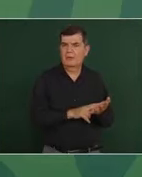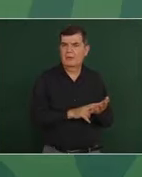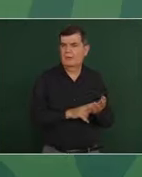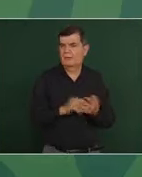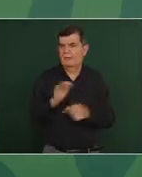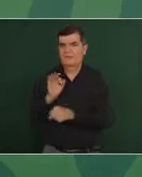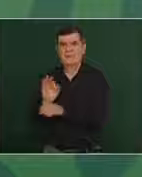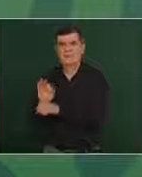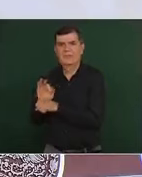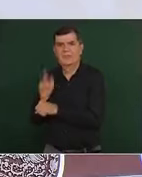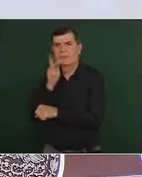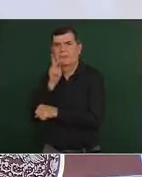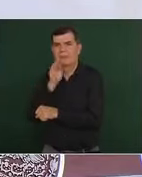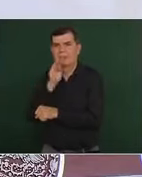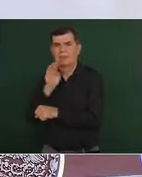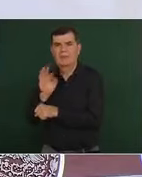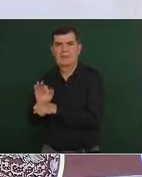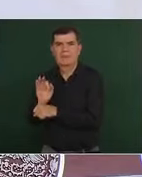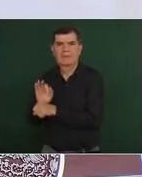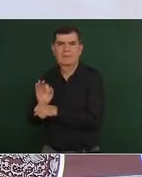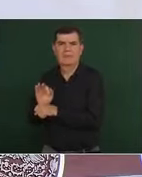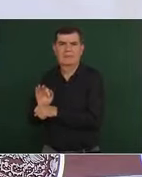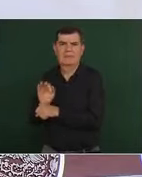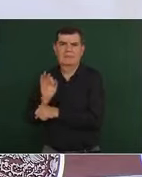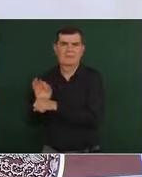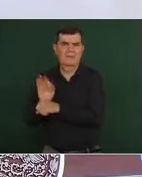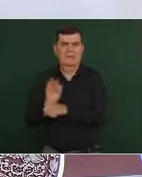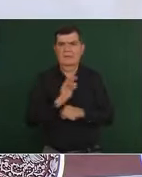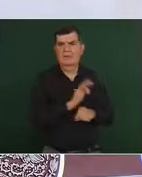defendiendo a los padres de los muchachos.